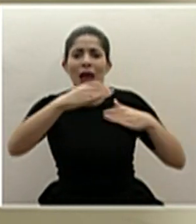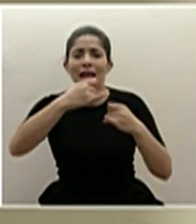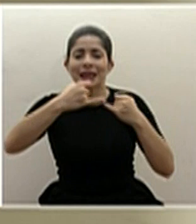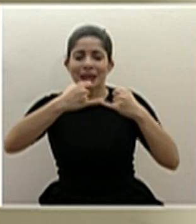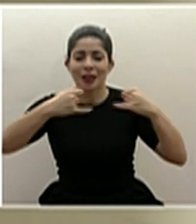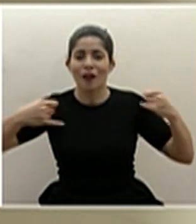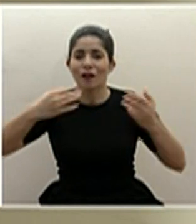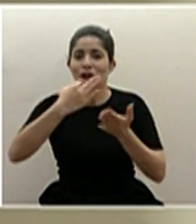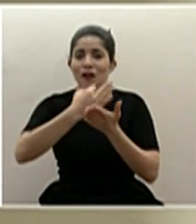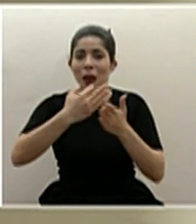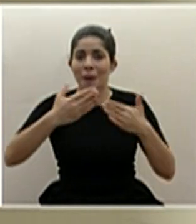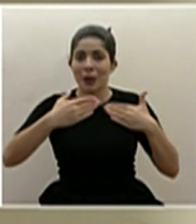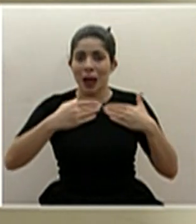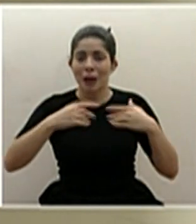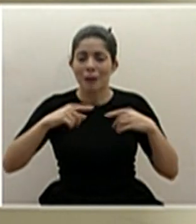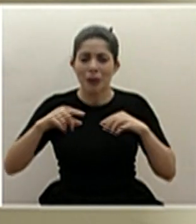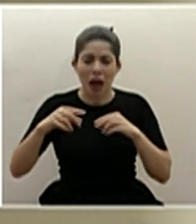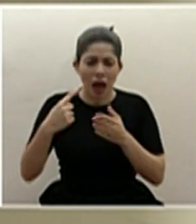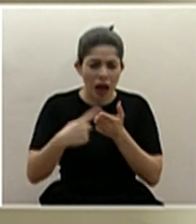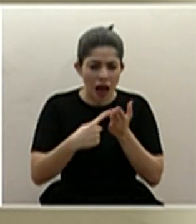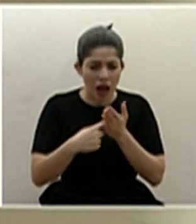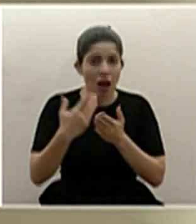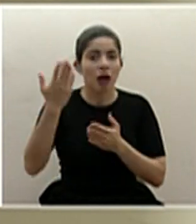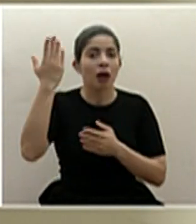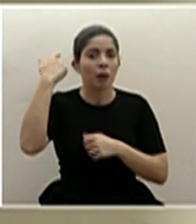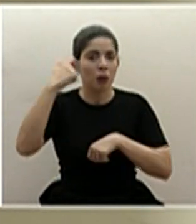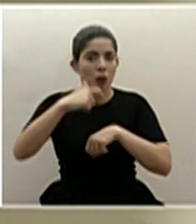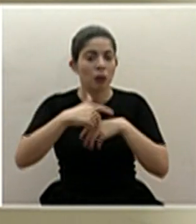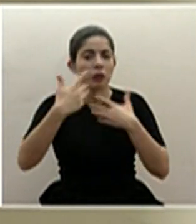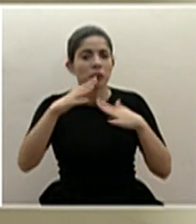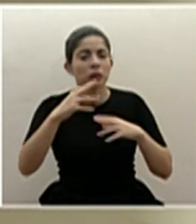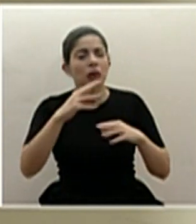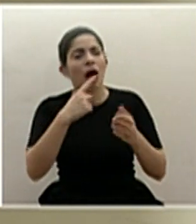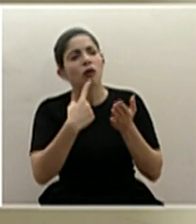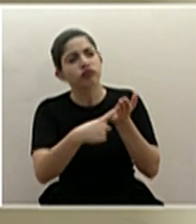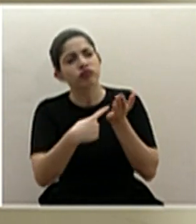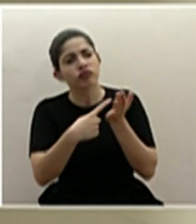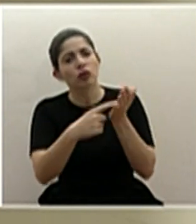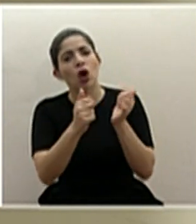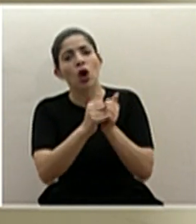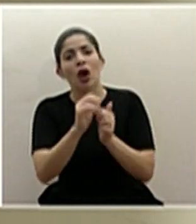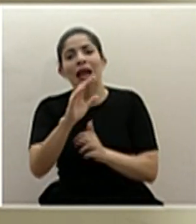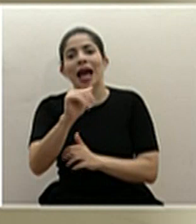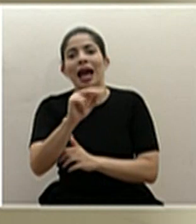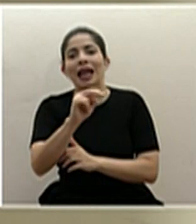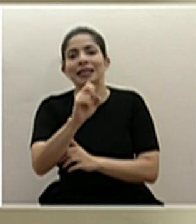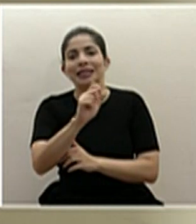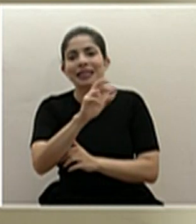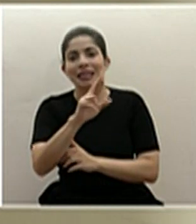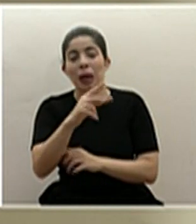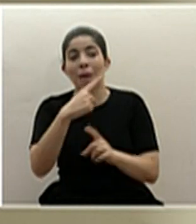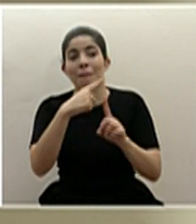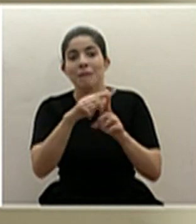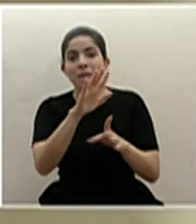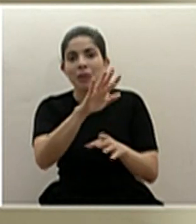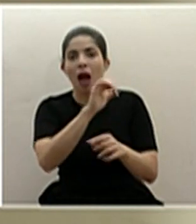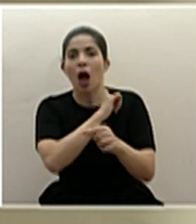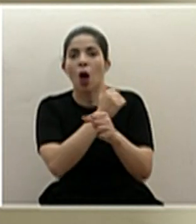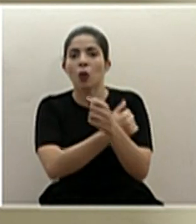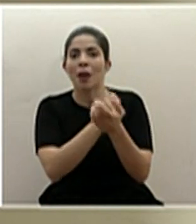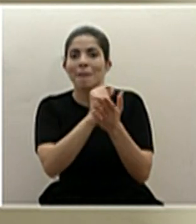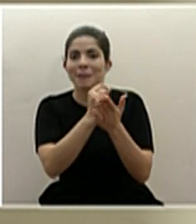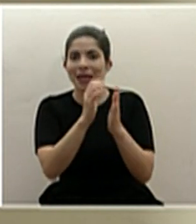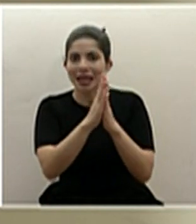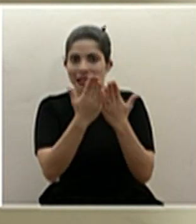con Panamá. Y bueno, tuvimos contacto en su momento con el canciller, con las autoridades de migración y de acuerdo a lo que